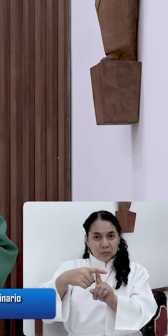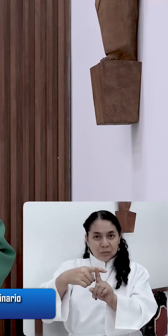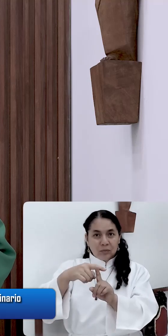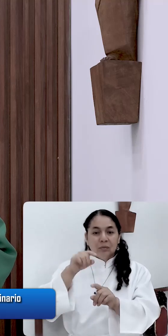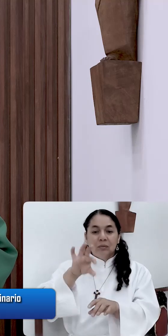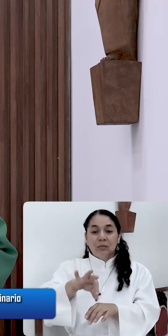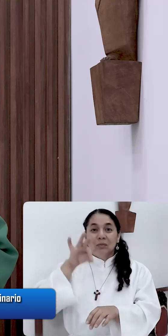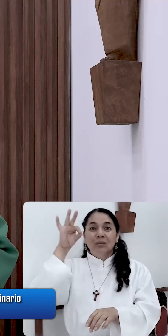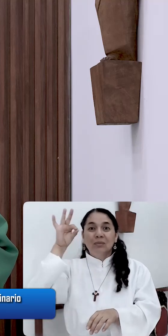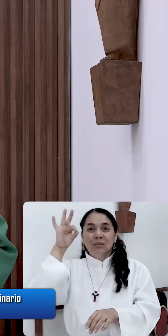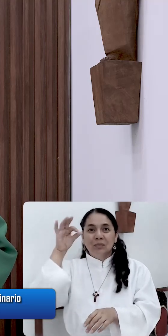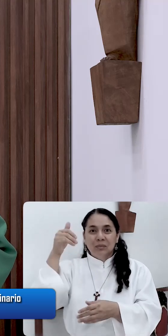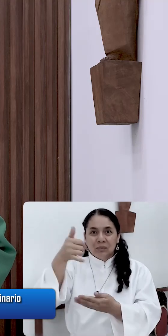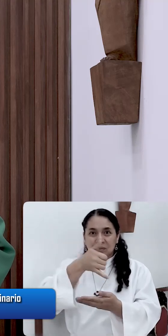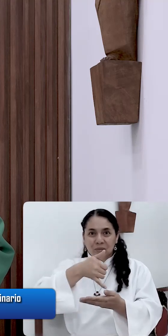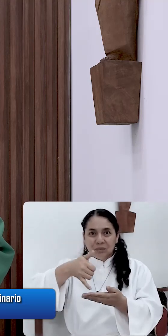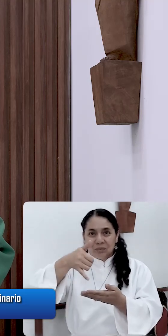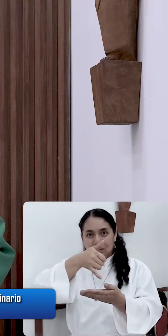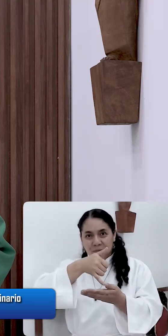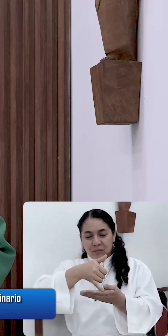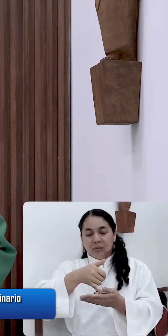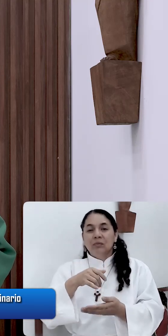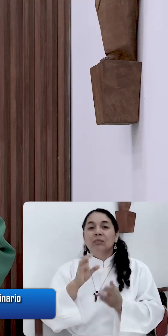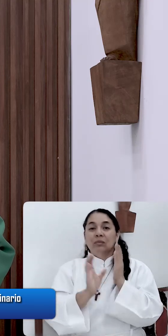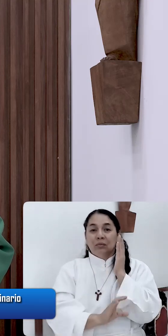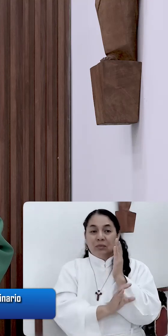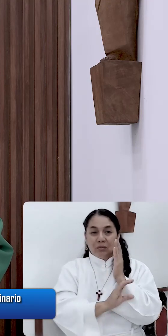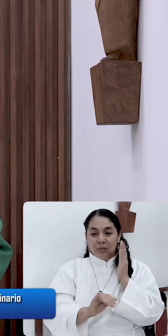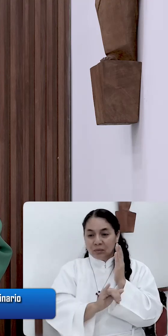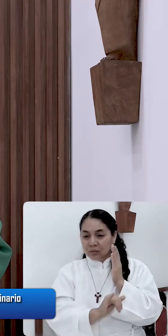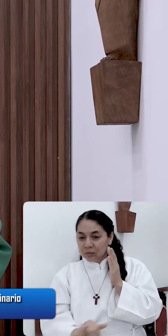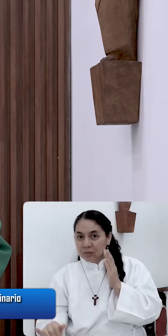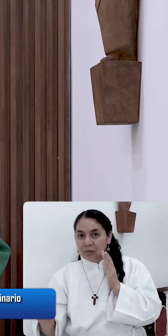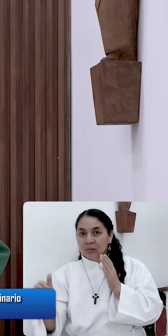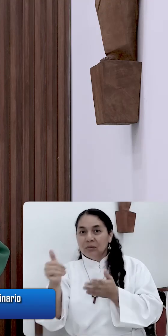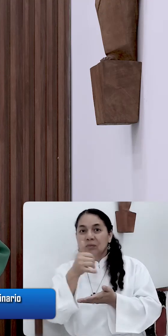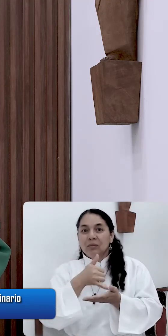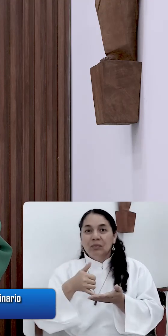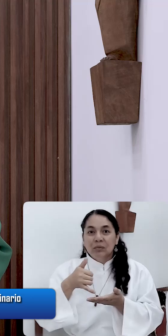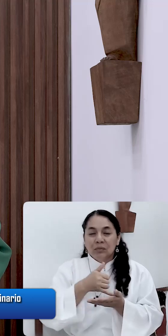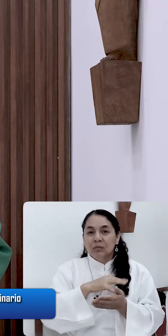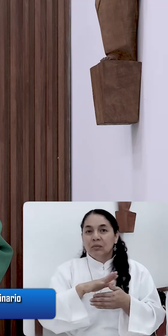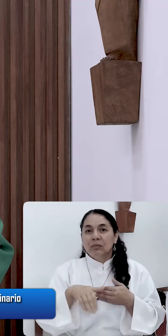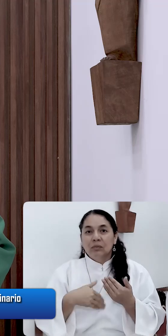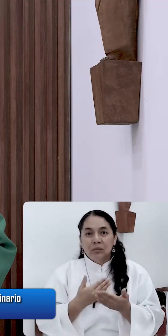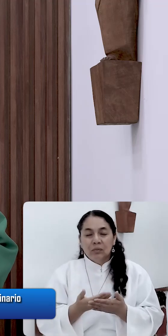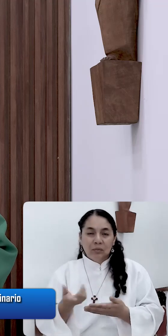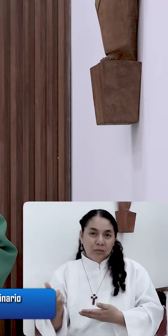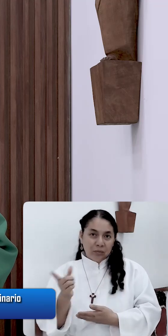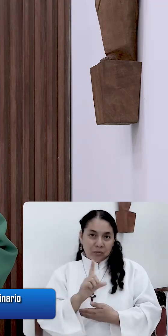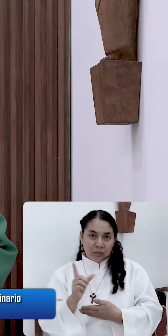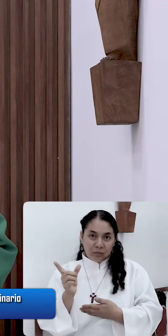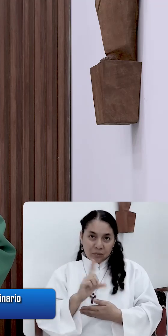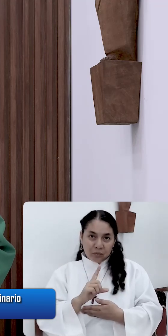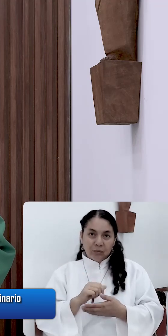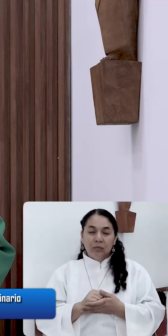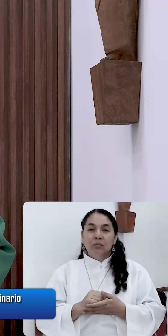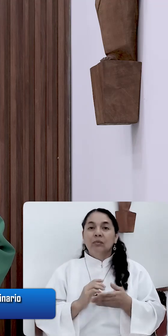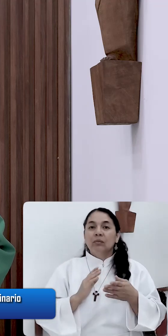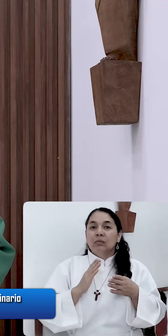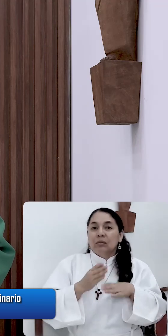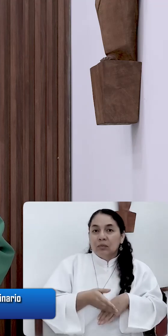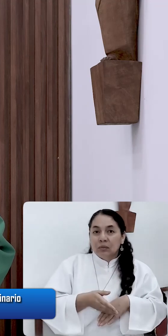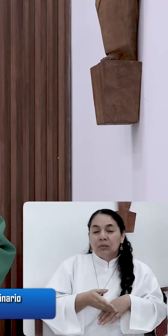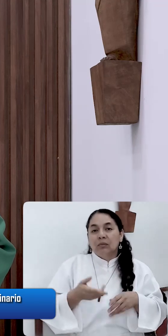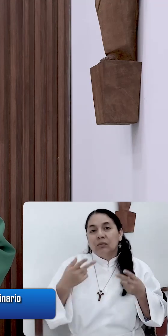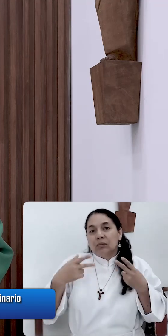ungido. De ahí cristiano significa ungidos, porque todos fuimos ungidos en el bautismo. Luego